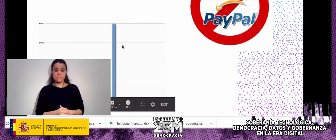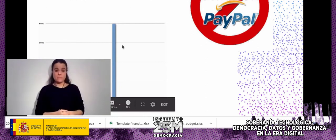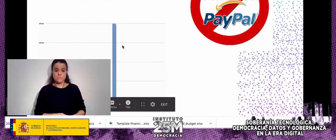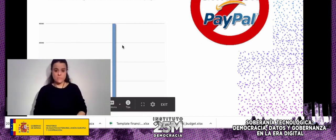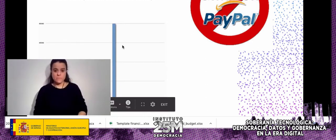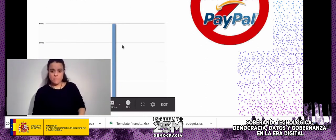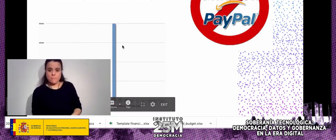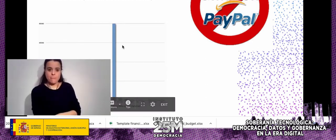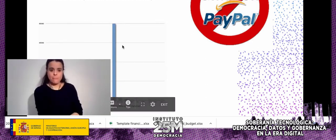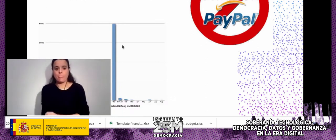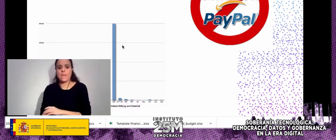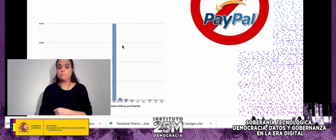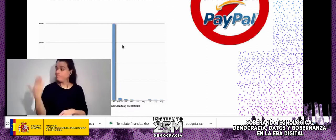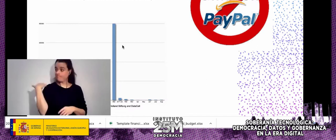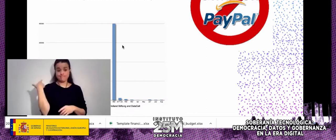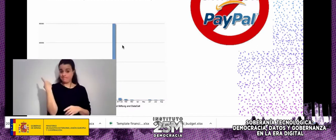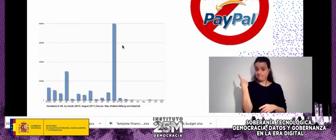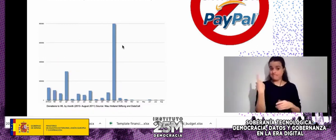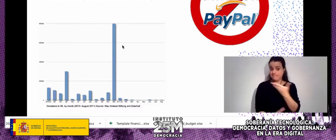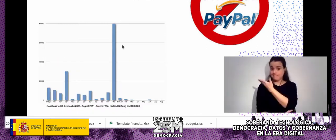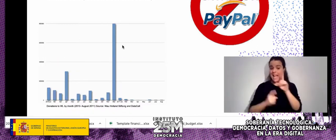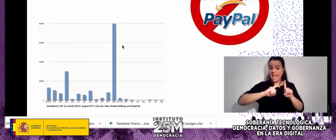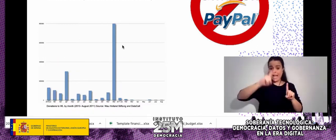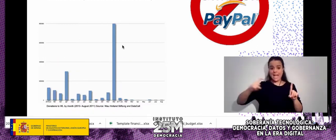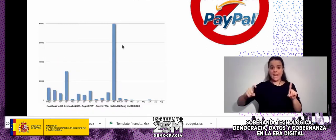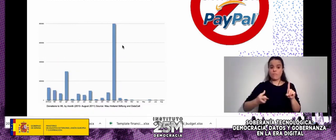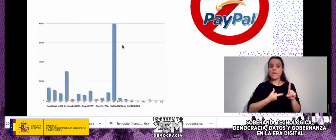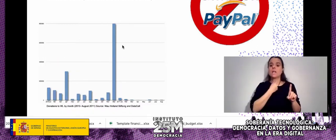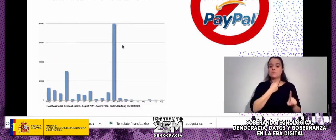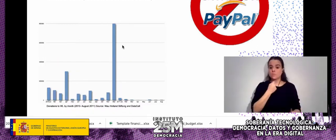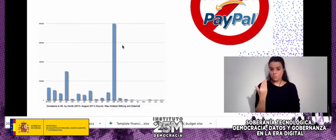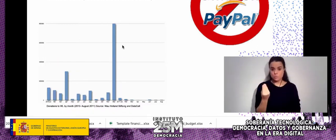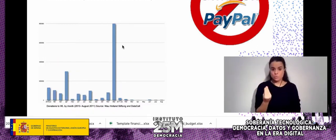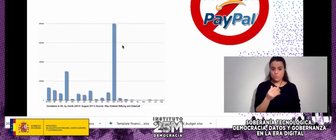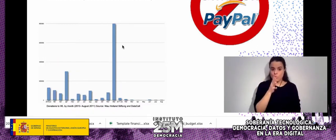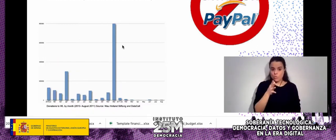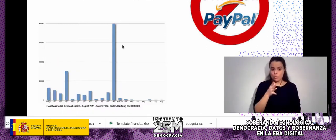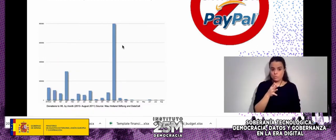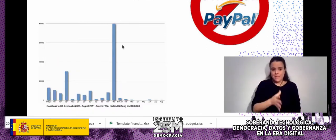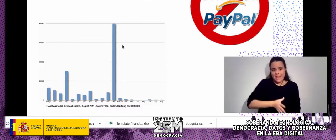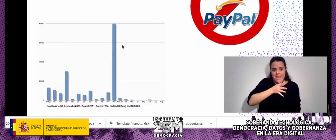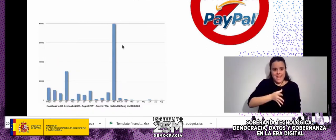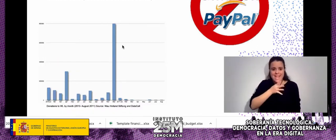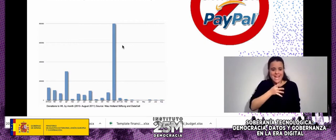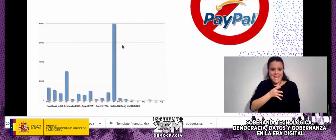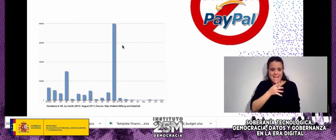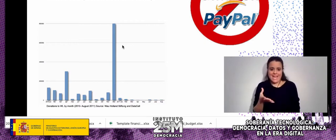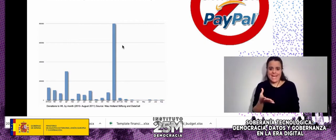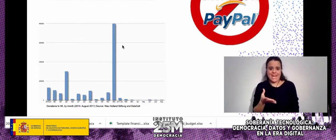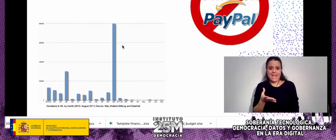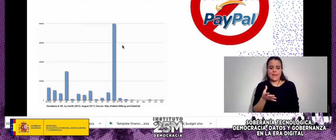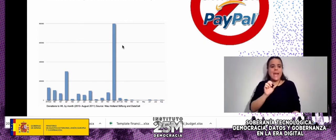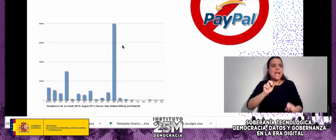Gráfica A mí me gusta Mucho Porque es Increíble Que sin Fundaciones Intermediando